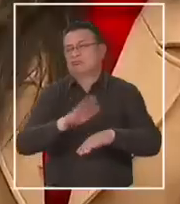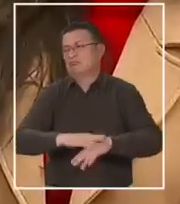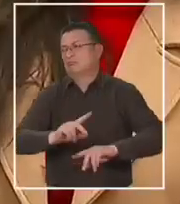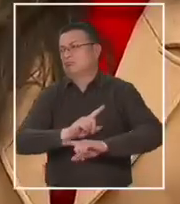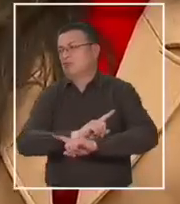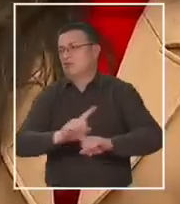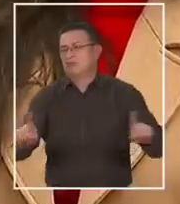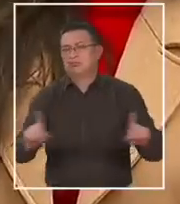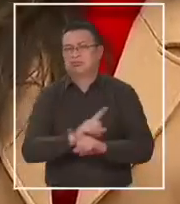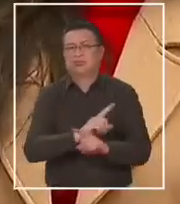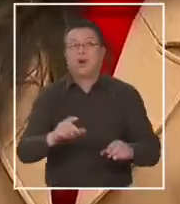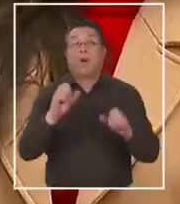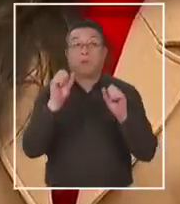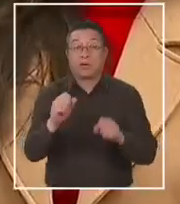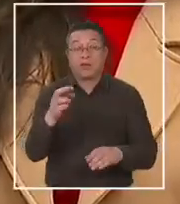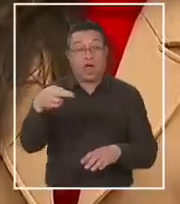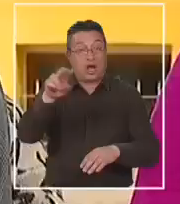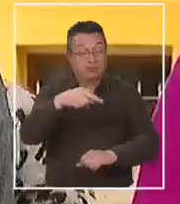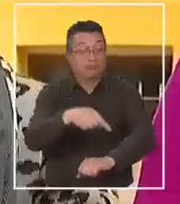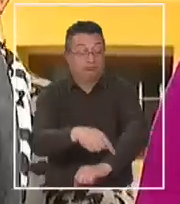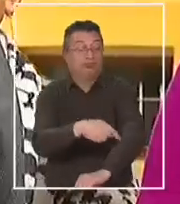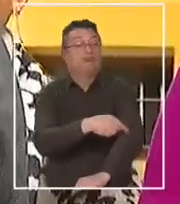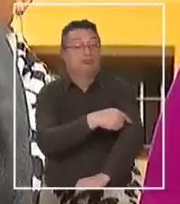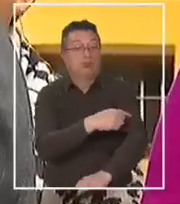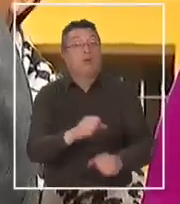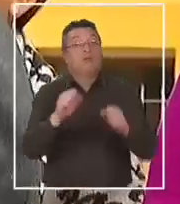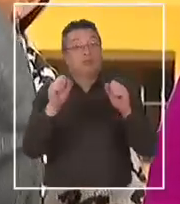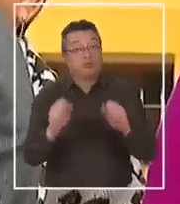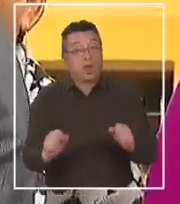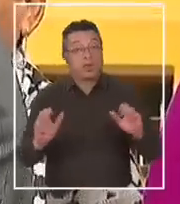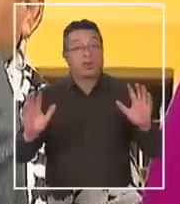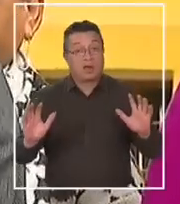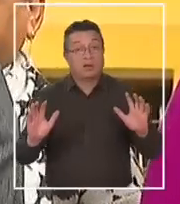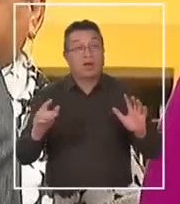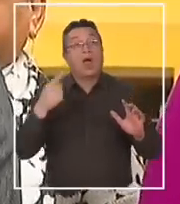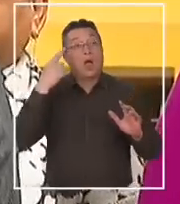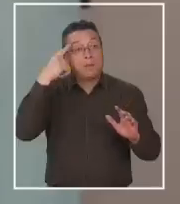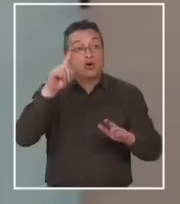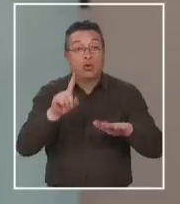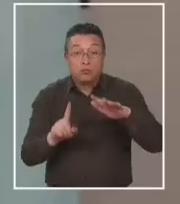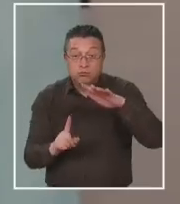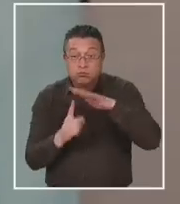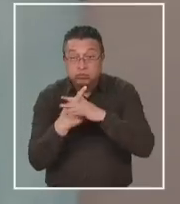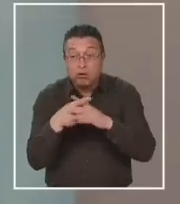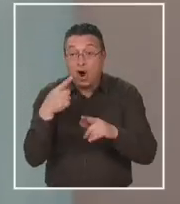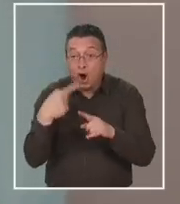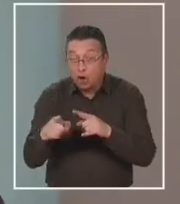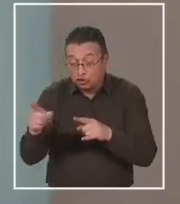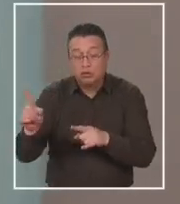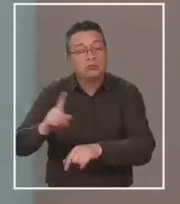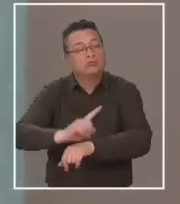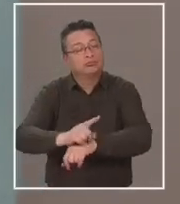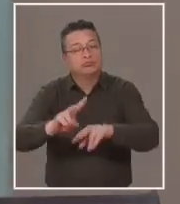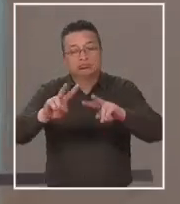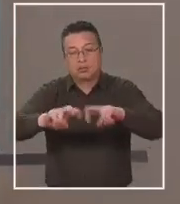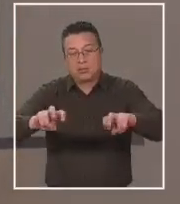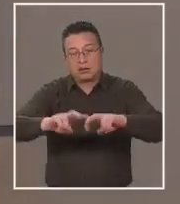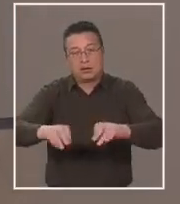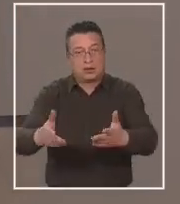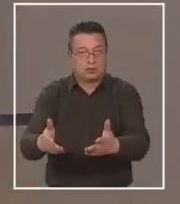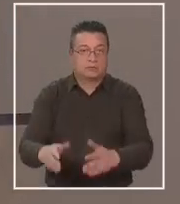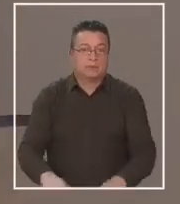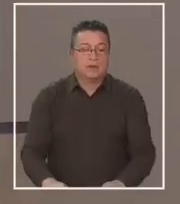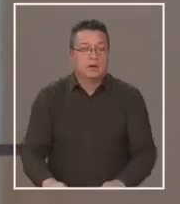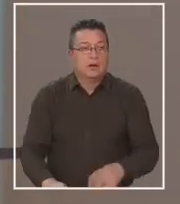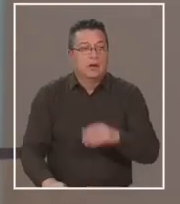que no puede descartar que se repita en otras regiones del país, pero aseguró que, de aparecer nuevos antecedentes, serán investigados.